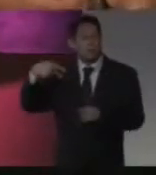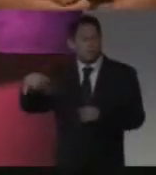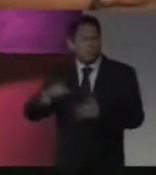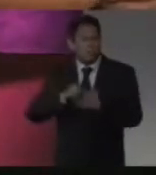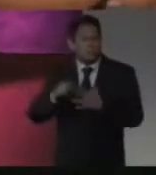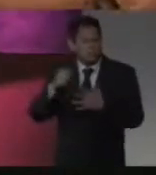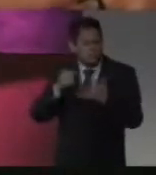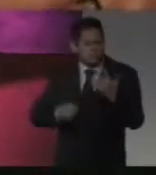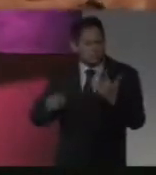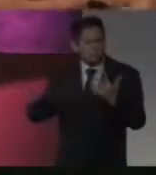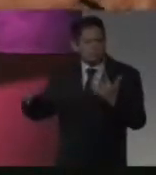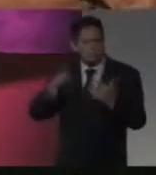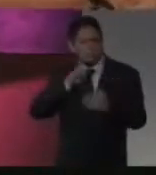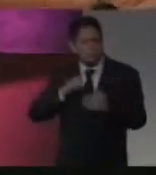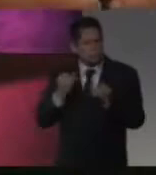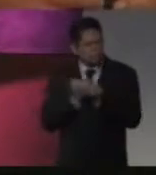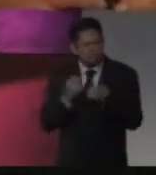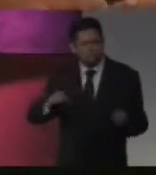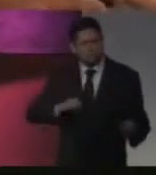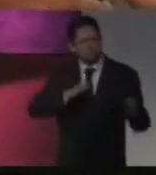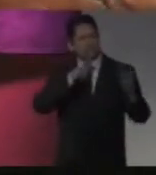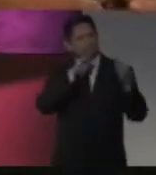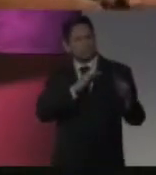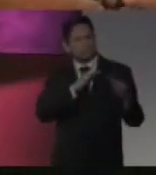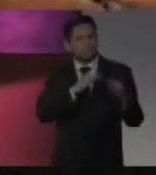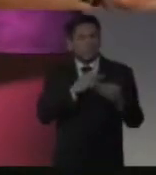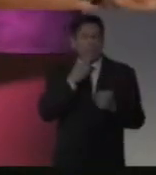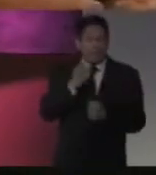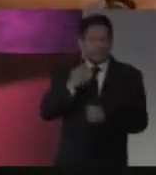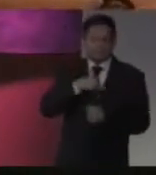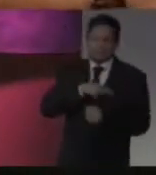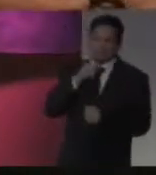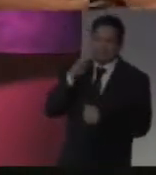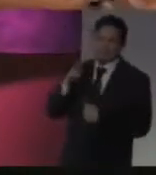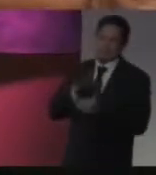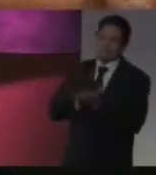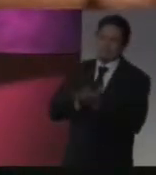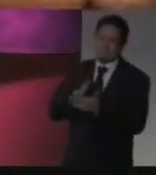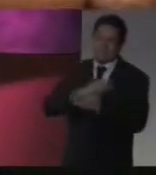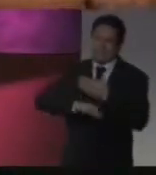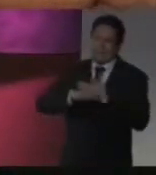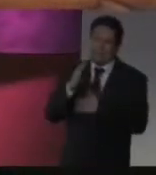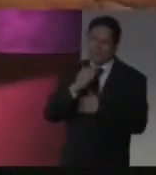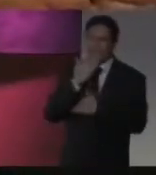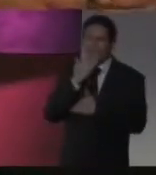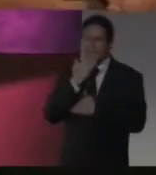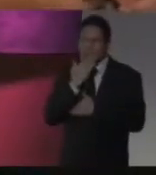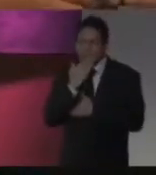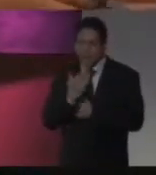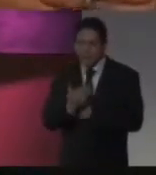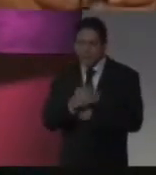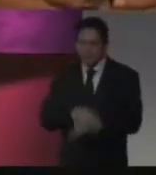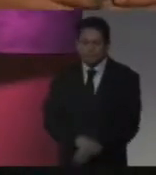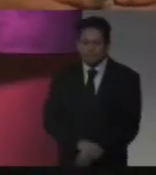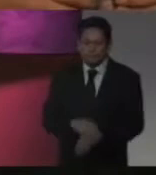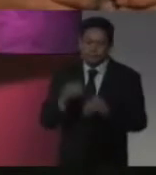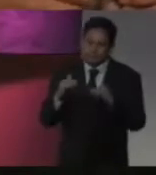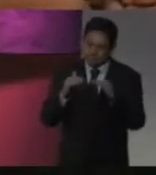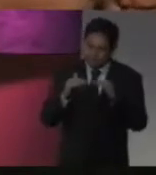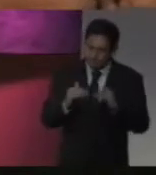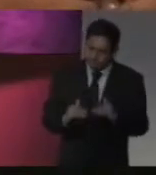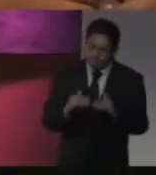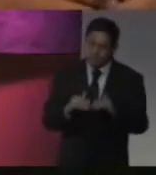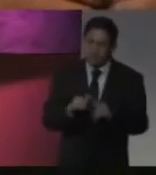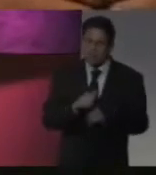¿sí?, ¿verdad? Y esto ha sido para nosotras un éxito. Bueno, paso rápidamente al